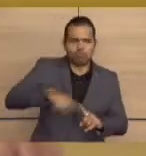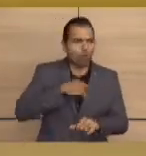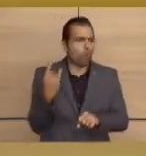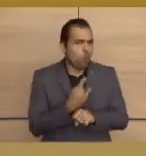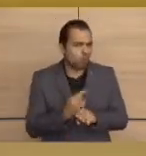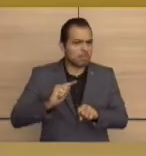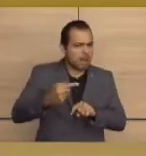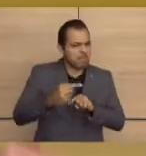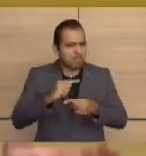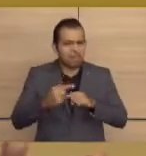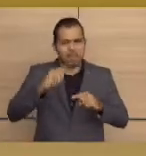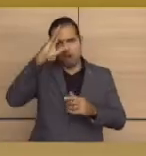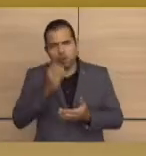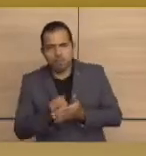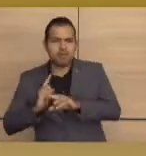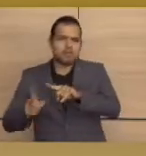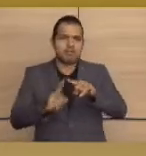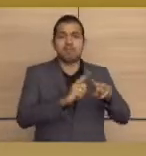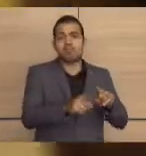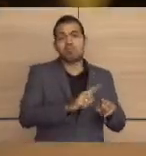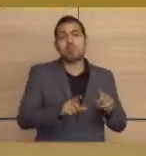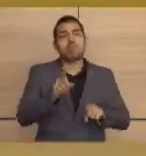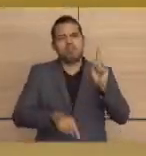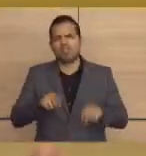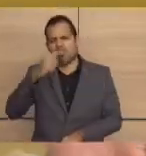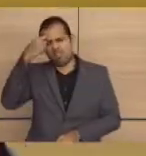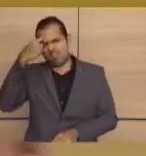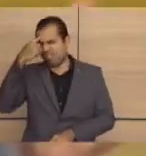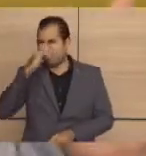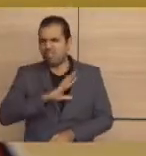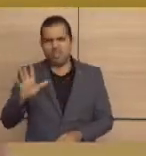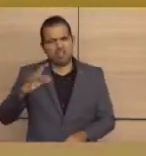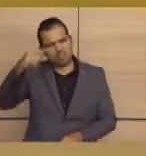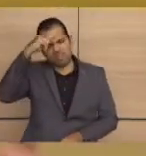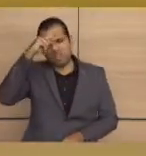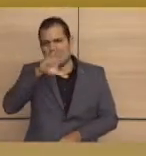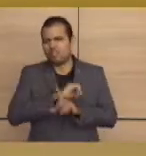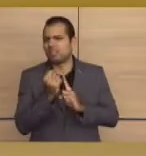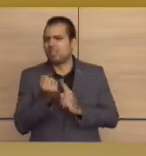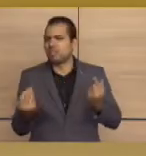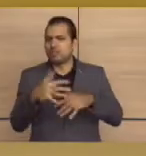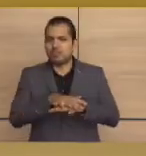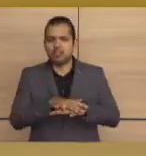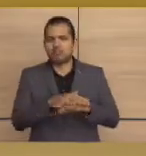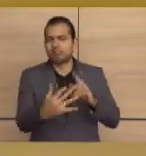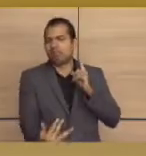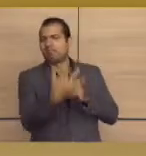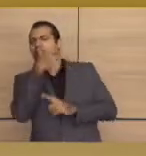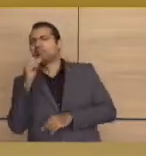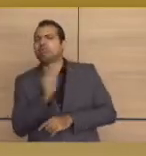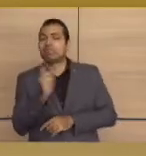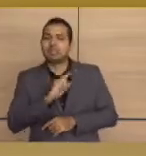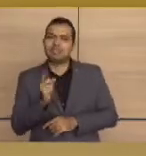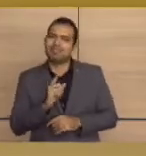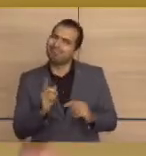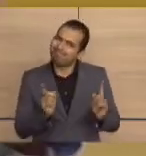por obviar conceptos que pues no siempre son acertados en cuanto al impacto que tienen las redes sociales en nosotros. Entonces yo creo que una forma muy